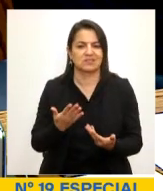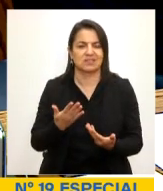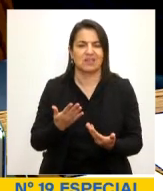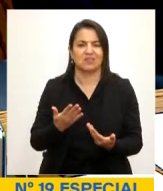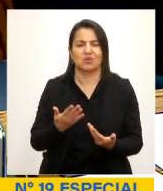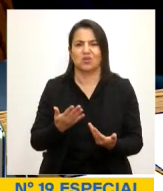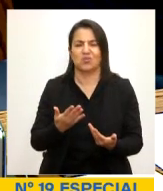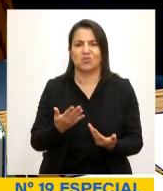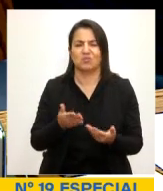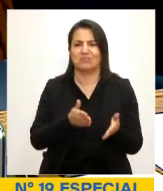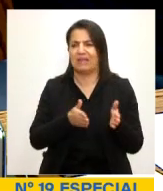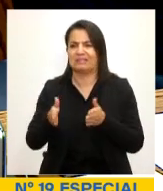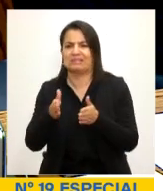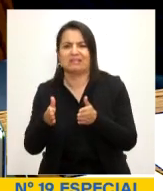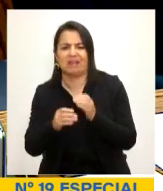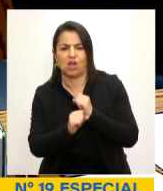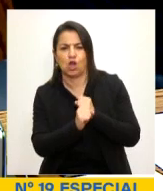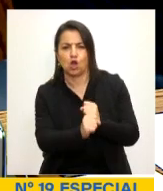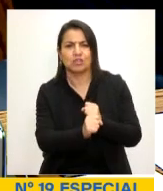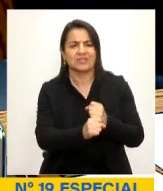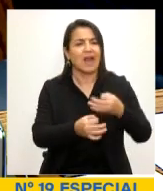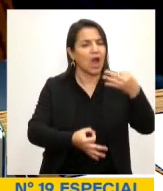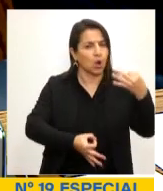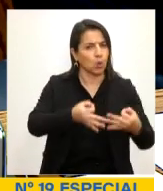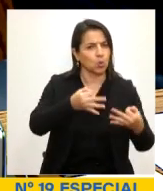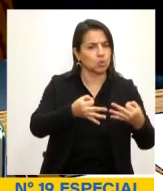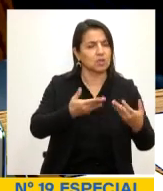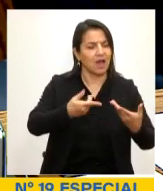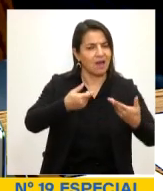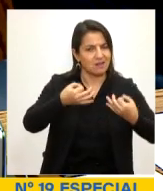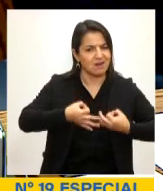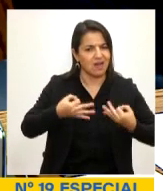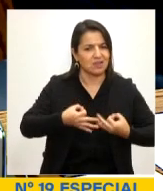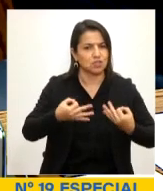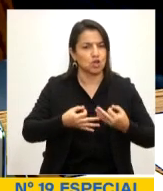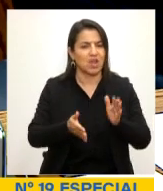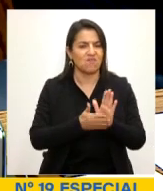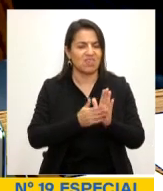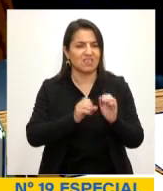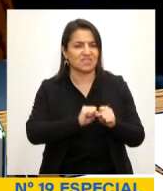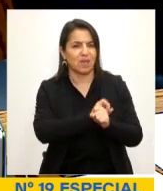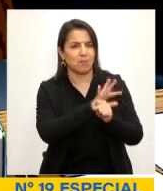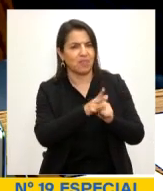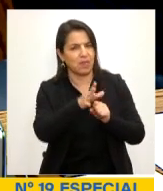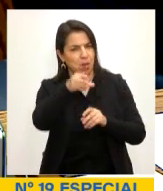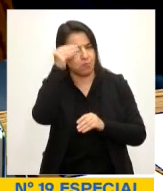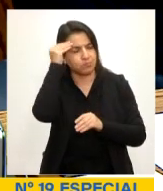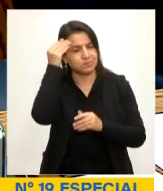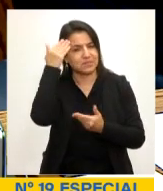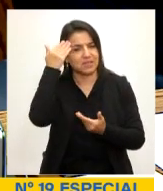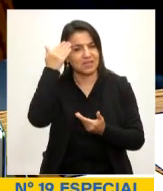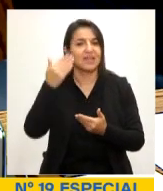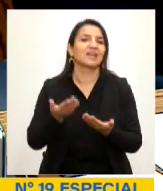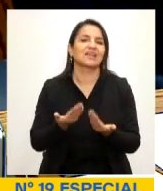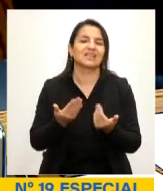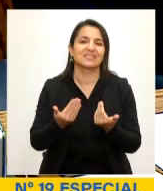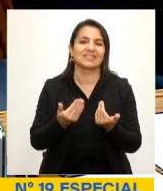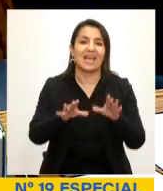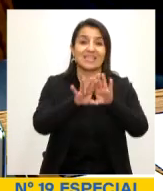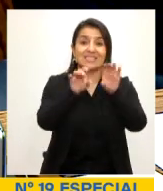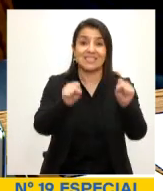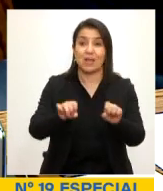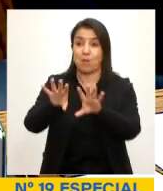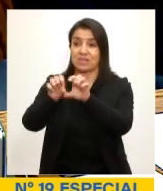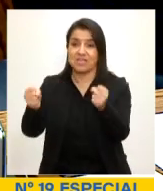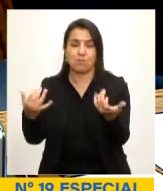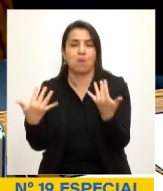lado contrario de lo que le Ajusta la razón y la reciente evidencia de la pandemia nos dejó la necesidad de integrar sistemas e interoperar losos y